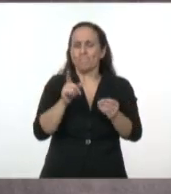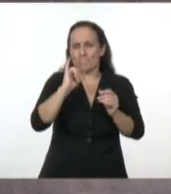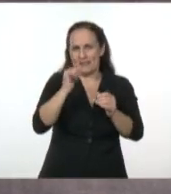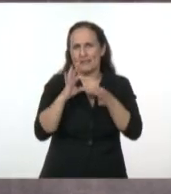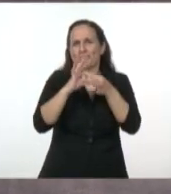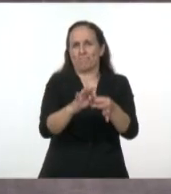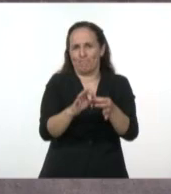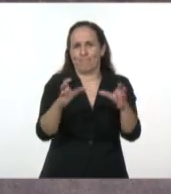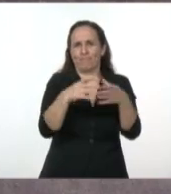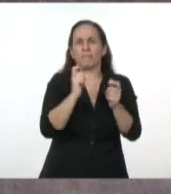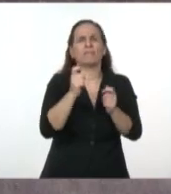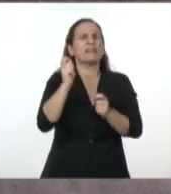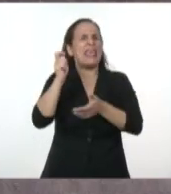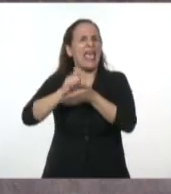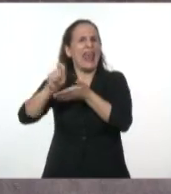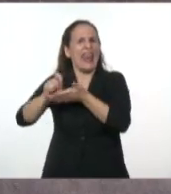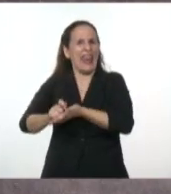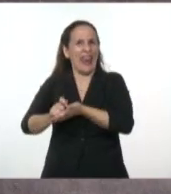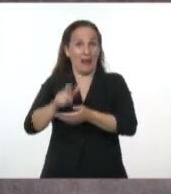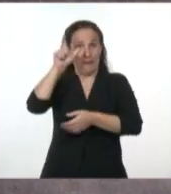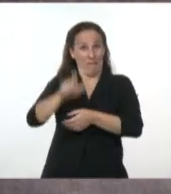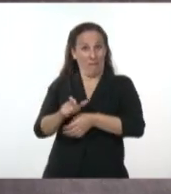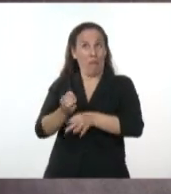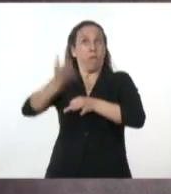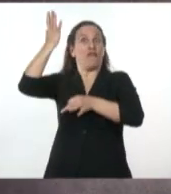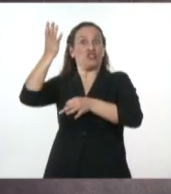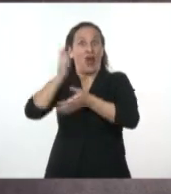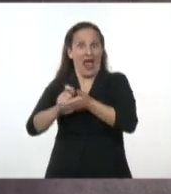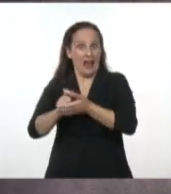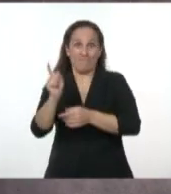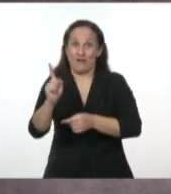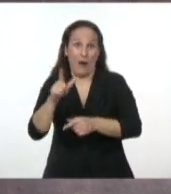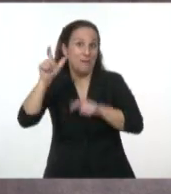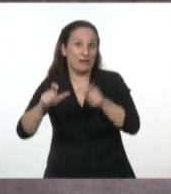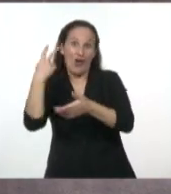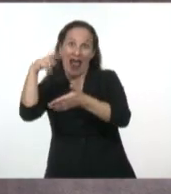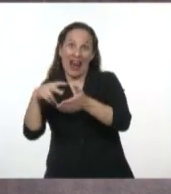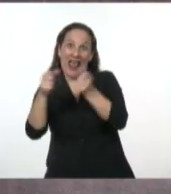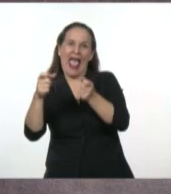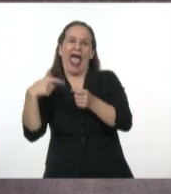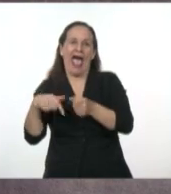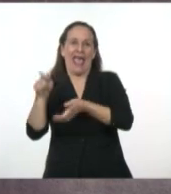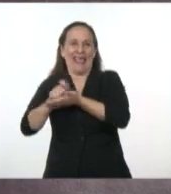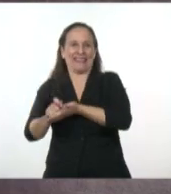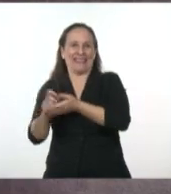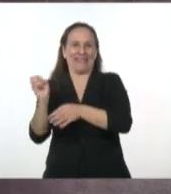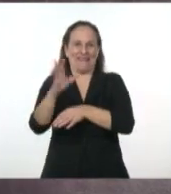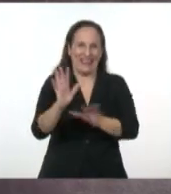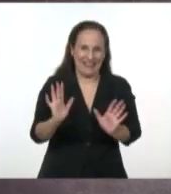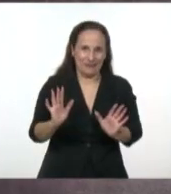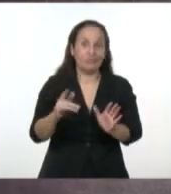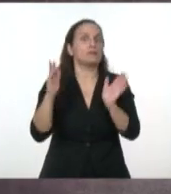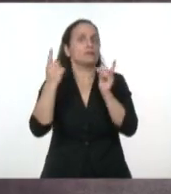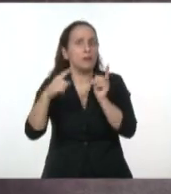lo crean los y las lectoras, no claro. El periodista o los profesionales. Y va a ser un texto argumentativo, ¿sí?